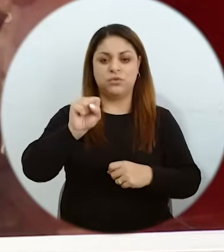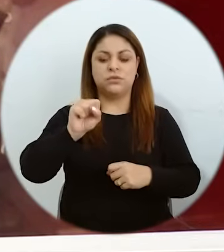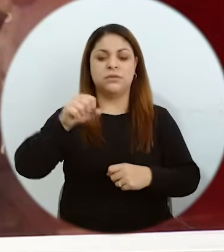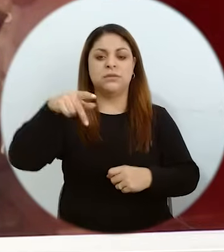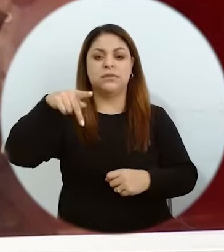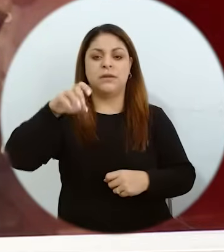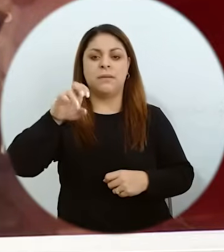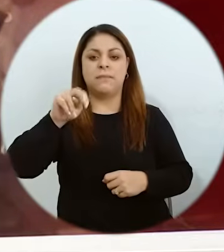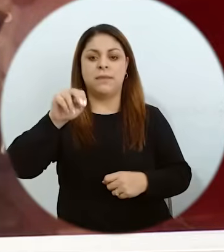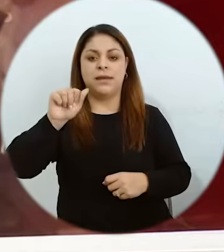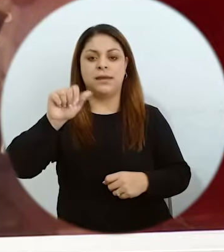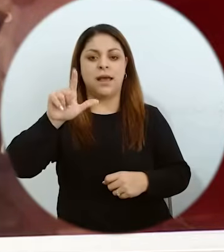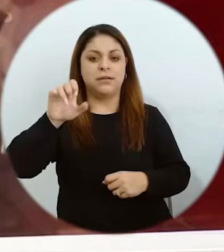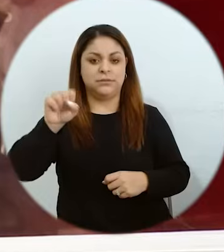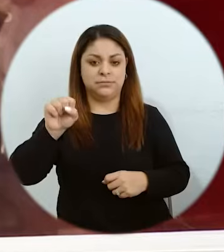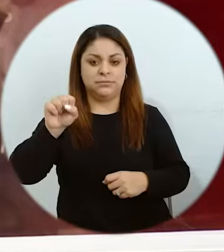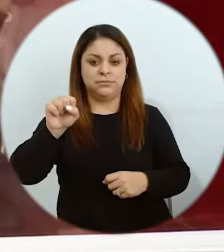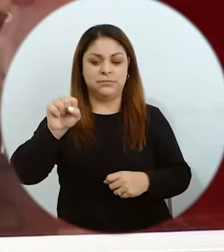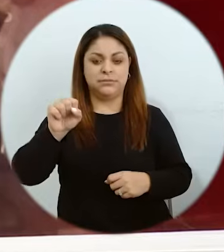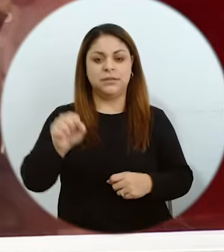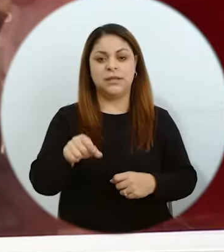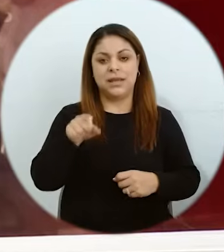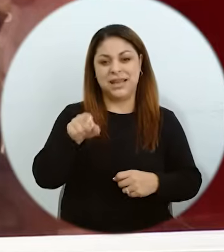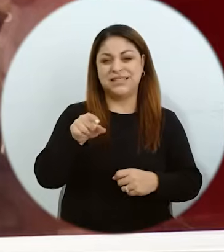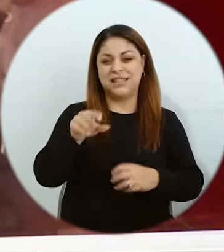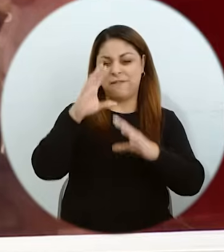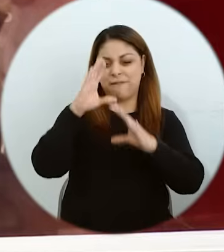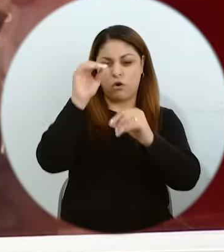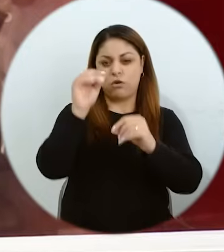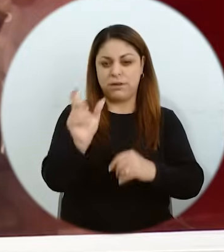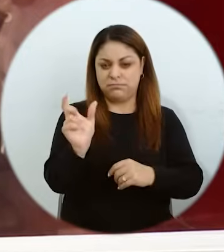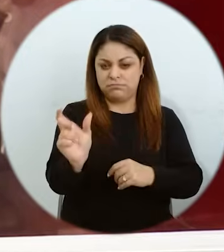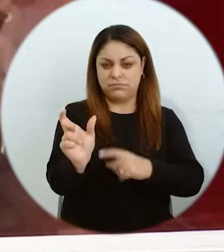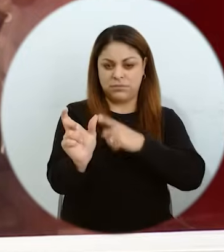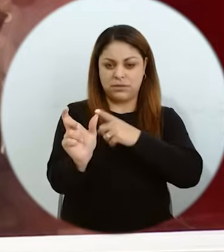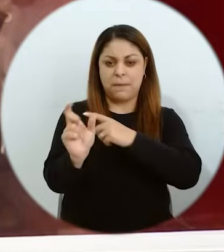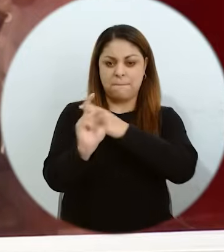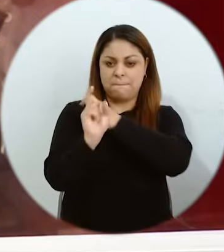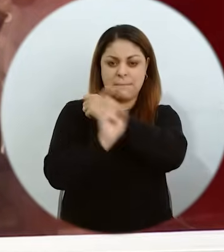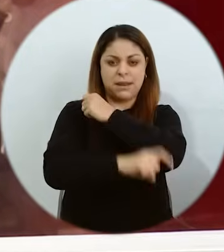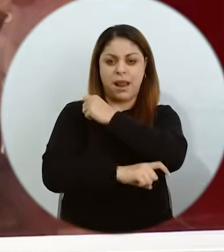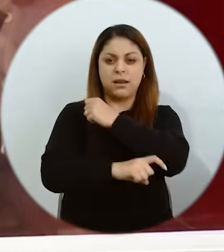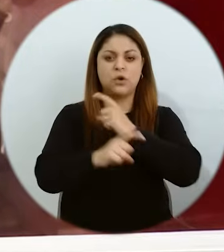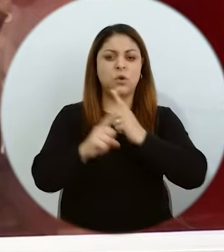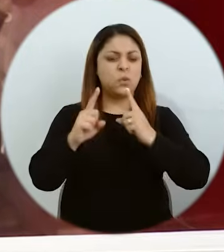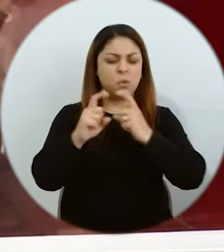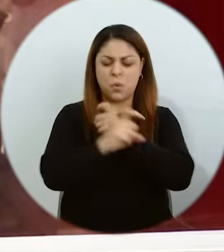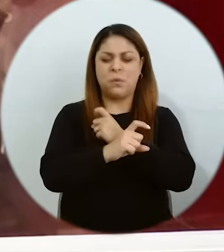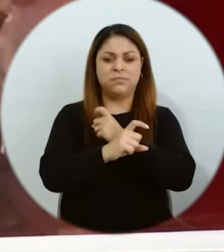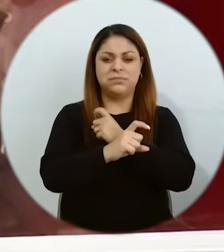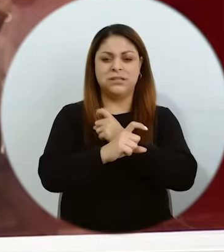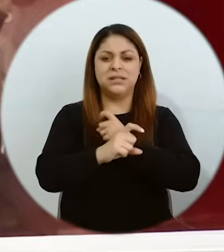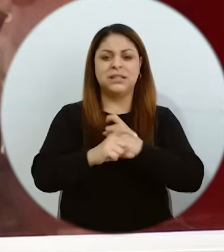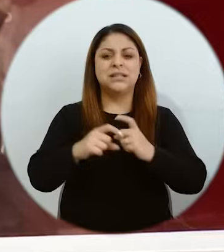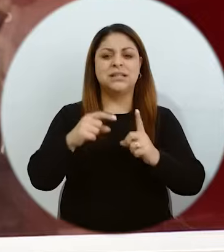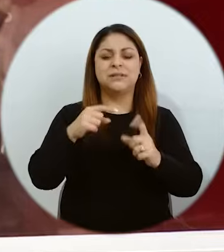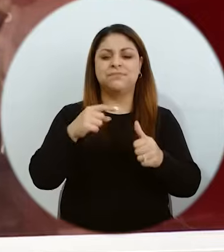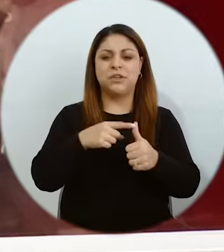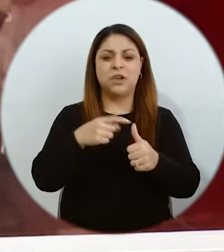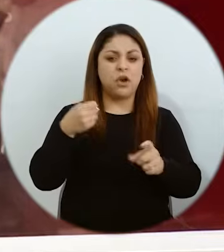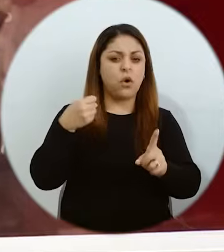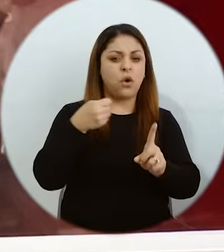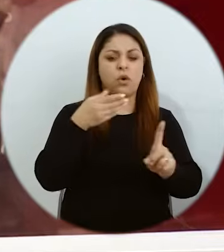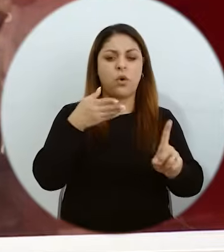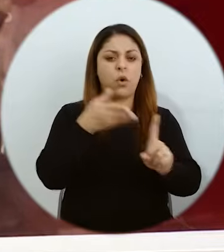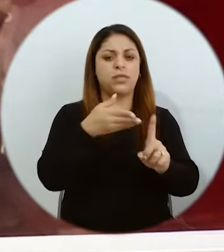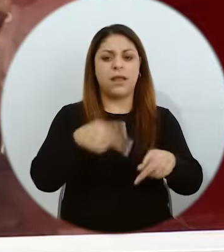profundidad en este informe, que tiene un capítulo dedicado al tema penal. Delitos mucho más complejos, delitos contra la vida, delitos